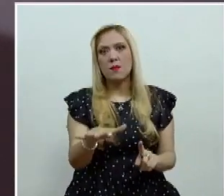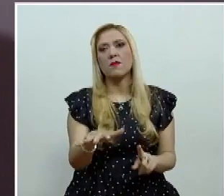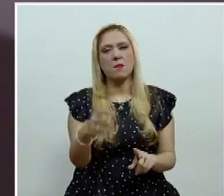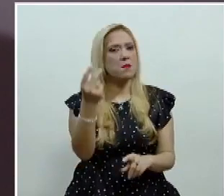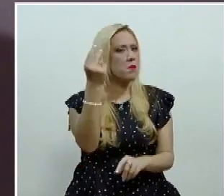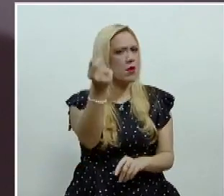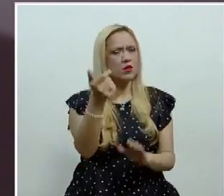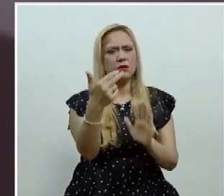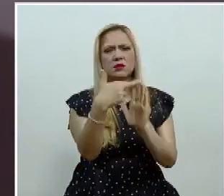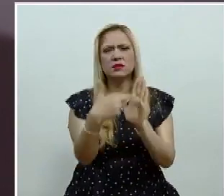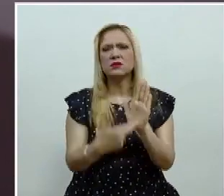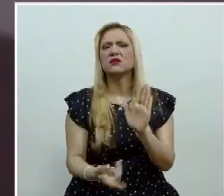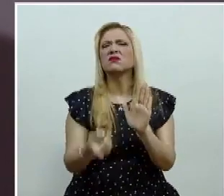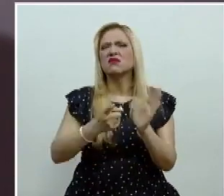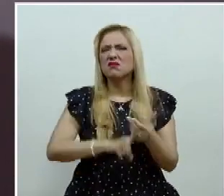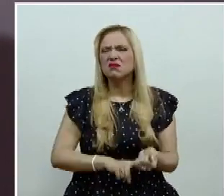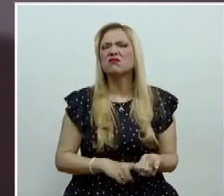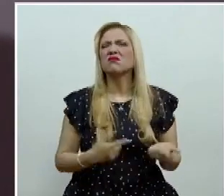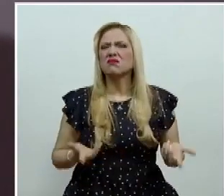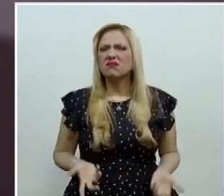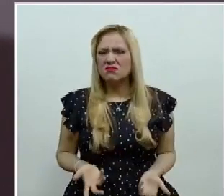o menos, el contenido de los protocolos es